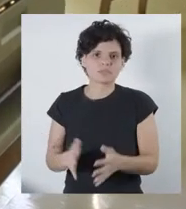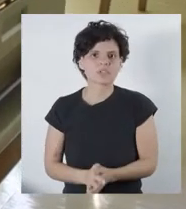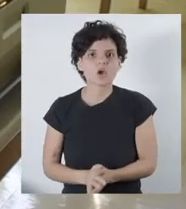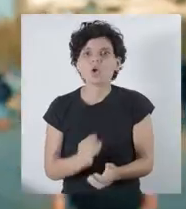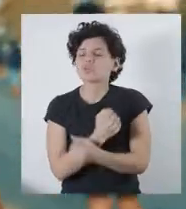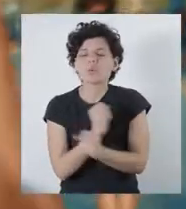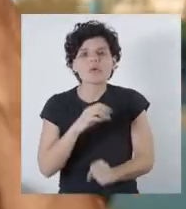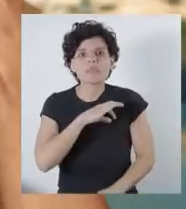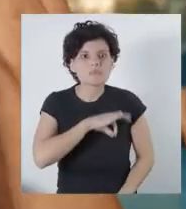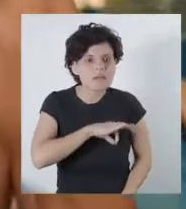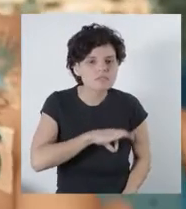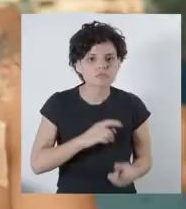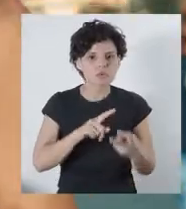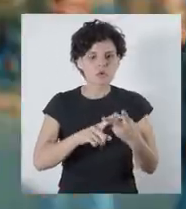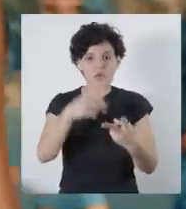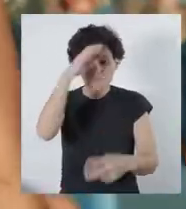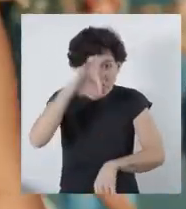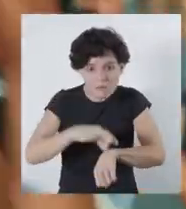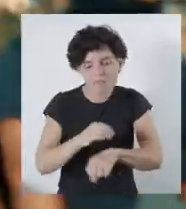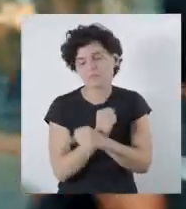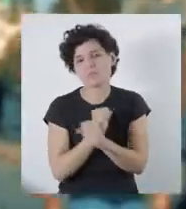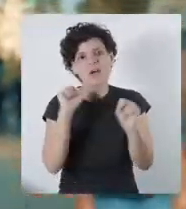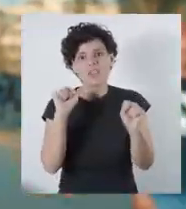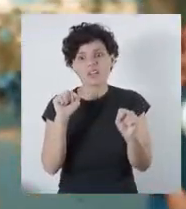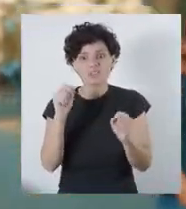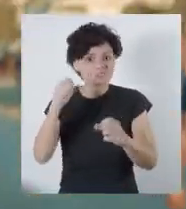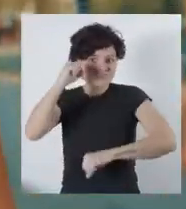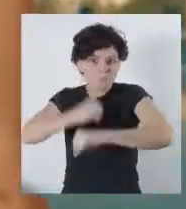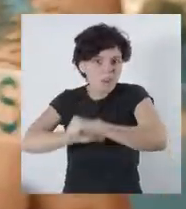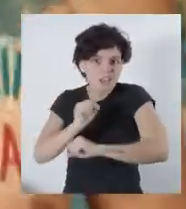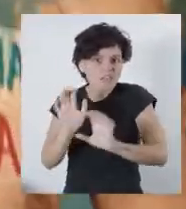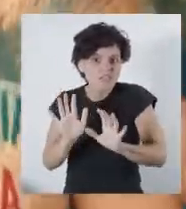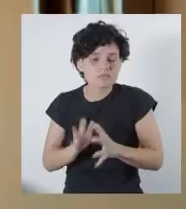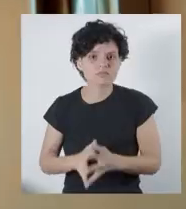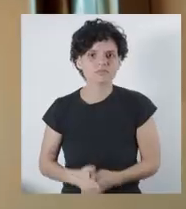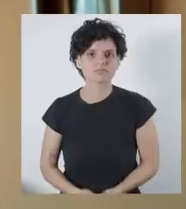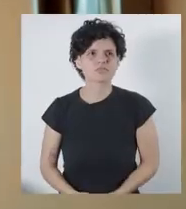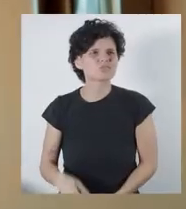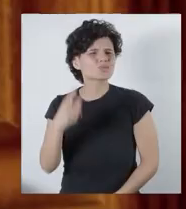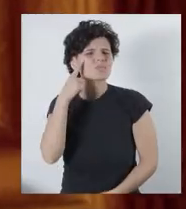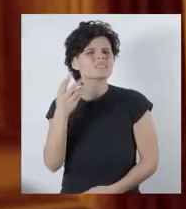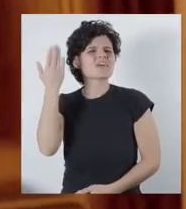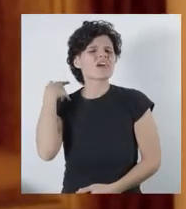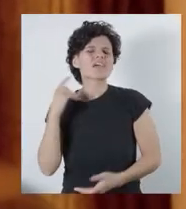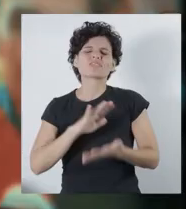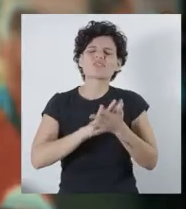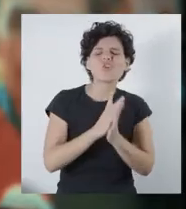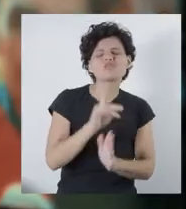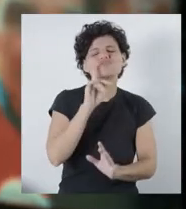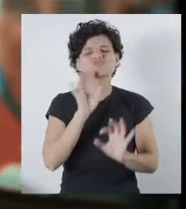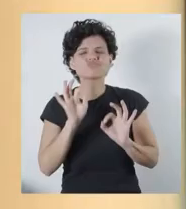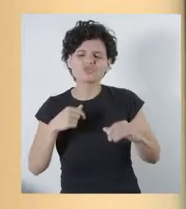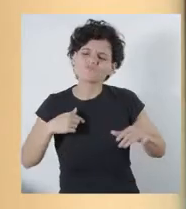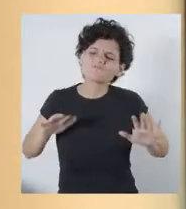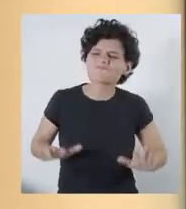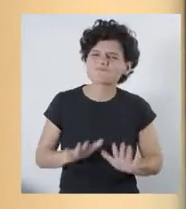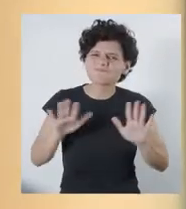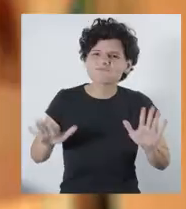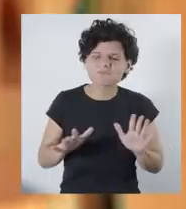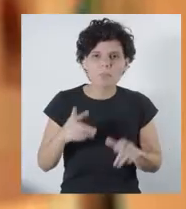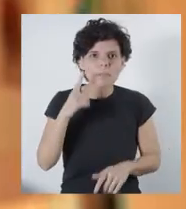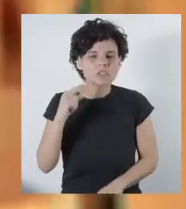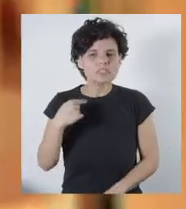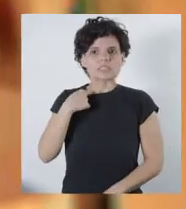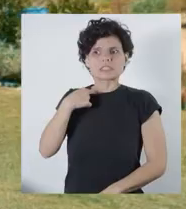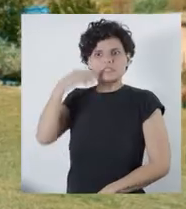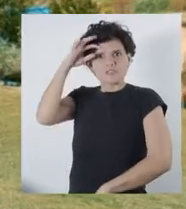quedar la casa no te podéis pensionar no te podría enfermar la empresa yo creía que lo tenía todo de fuerza y por eso